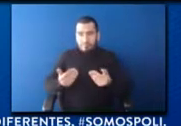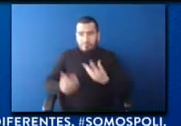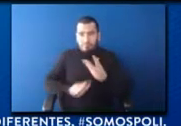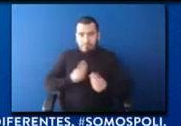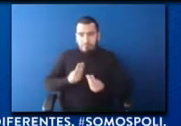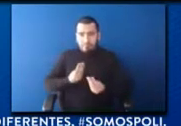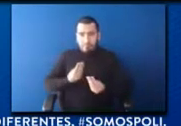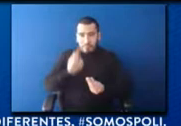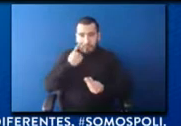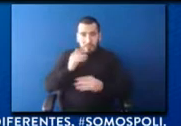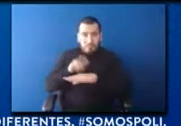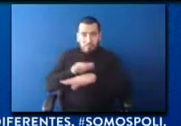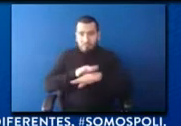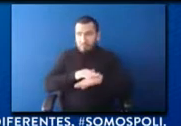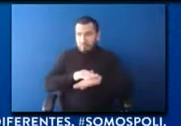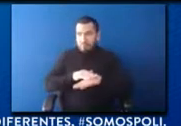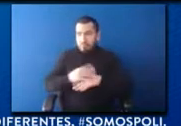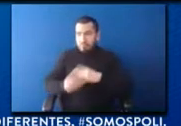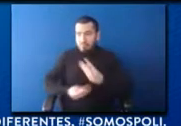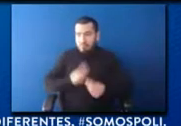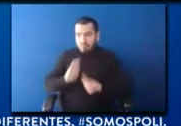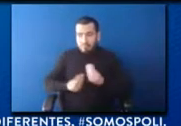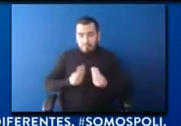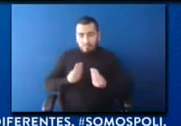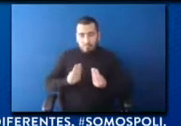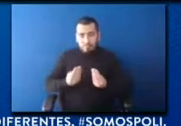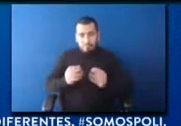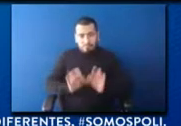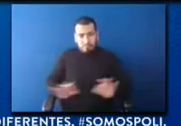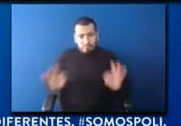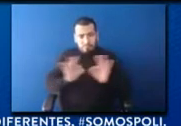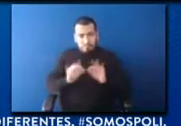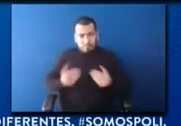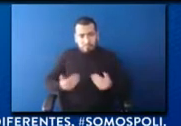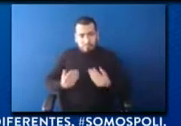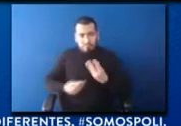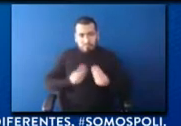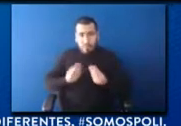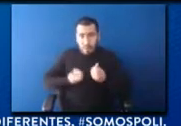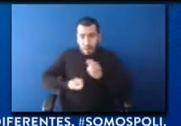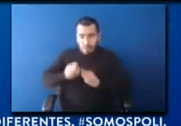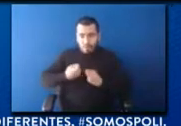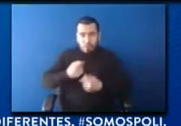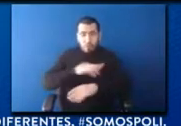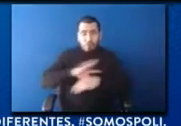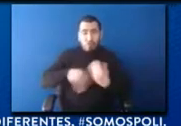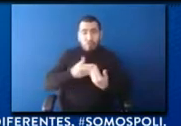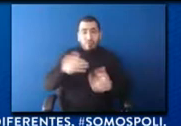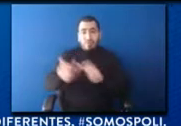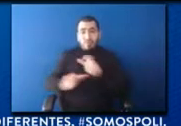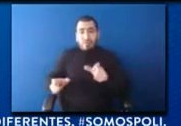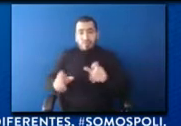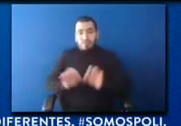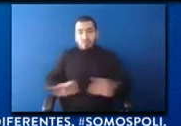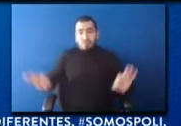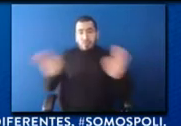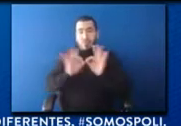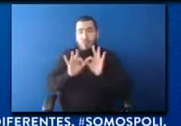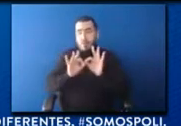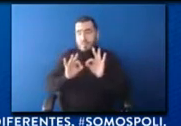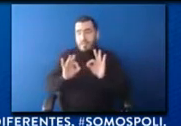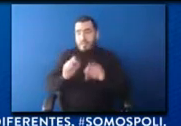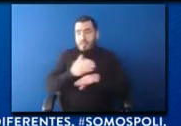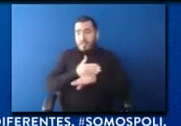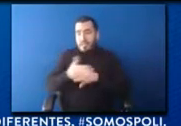pero eso es porque el crédito en Colombia, como las tasas son tan altas, eso es un negocio que eso llega a todo el mundo. Pues tengo que decirles que aquí llegan compañías de seguros en